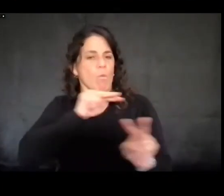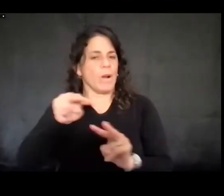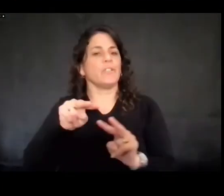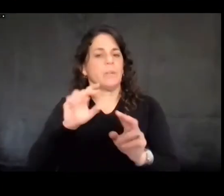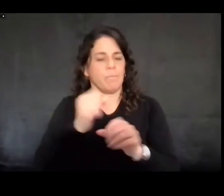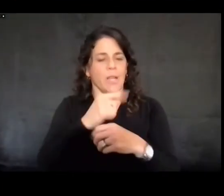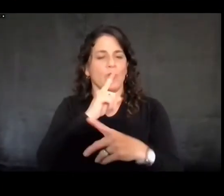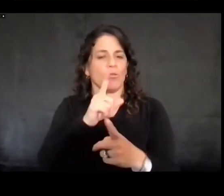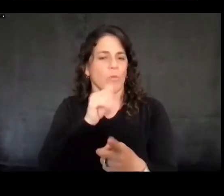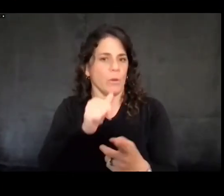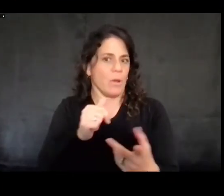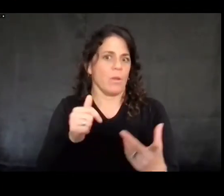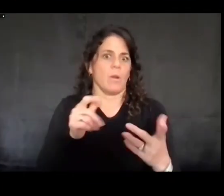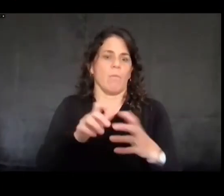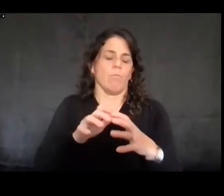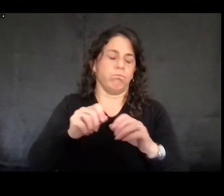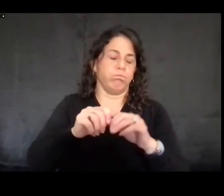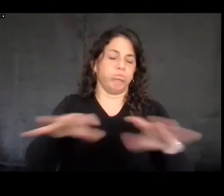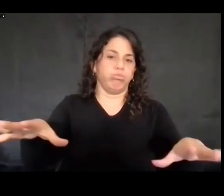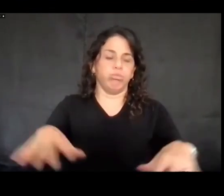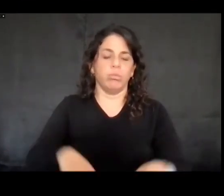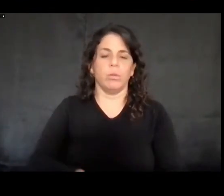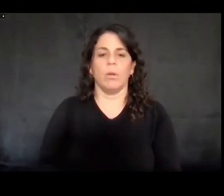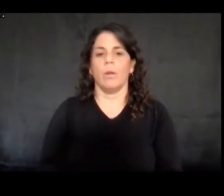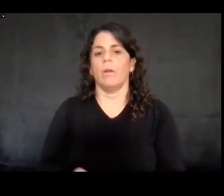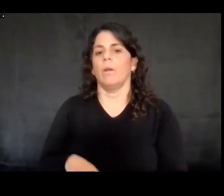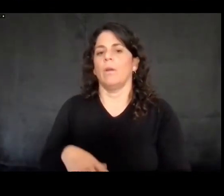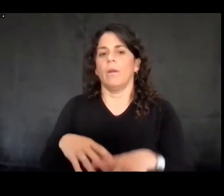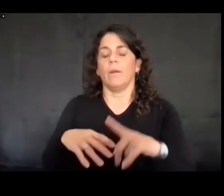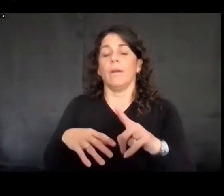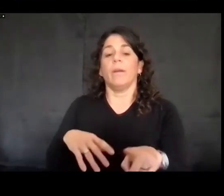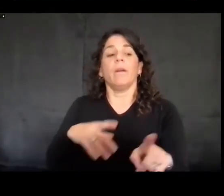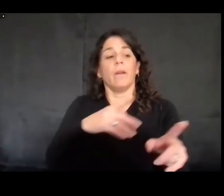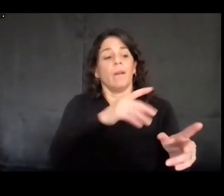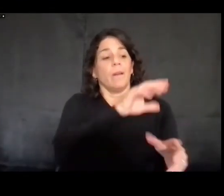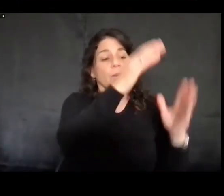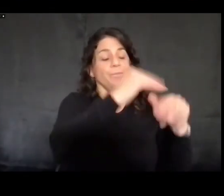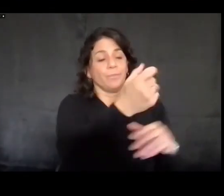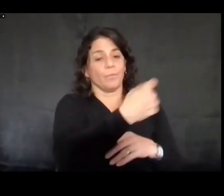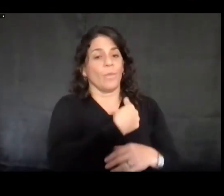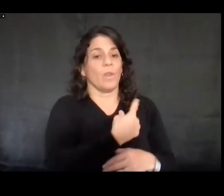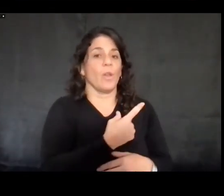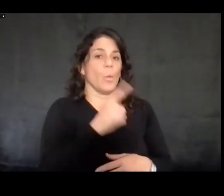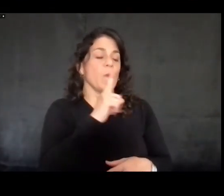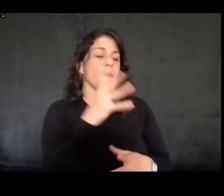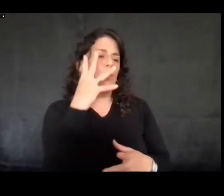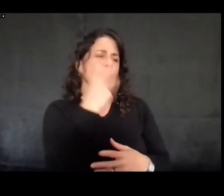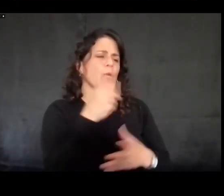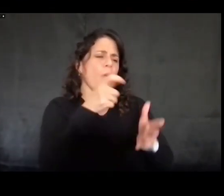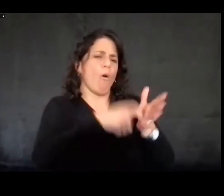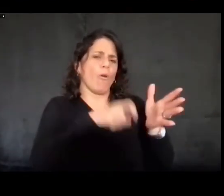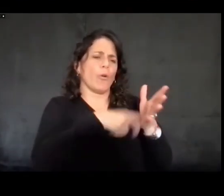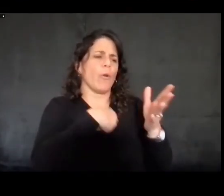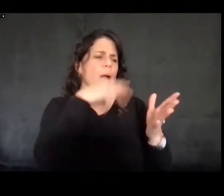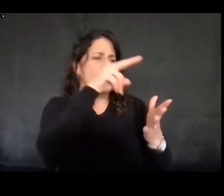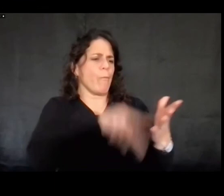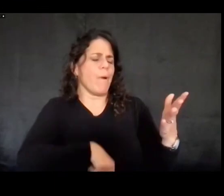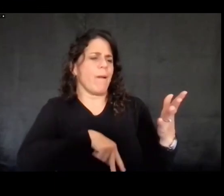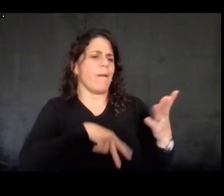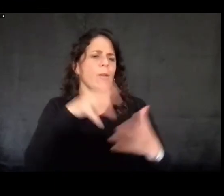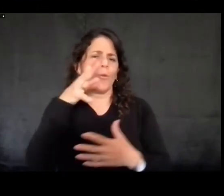gracias la próxima pregunta estoy leyendo a una hermosa de que los